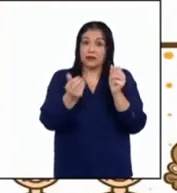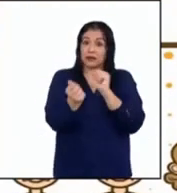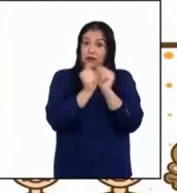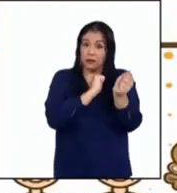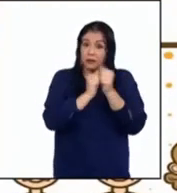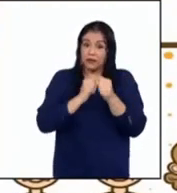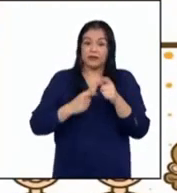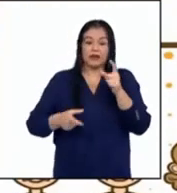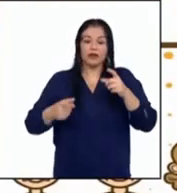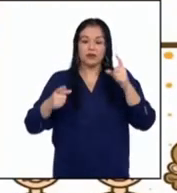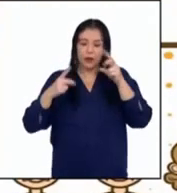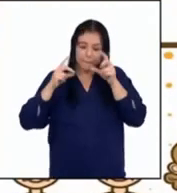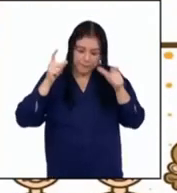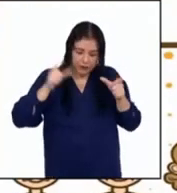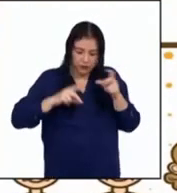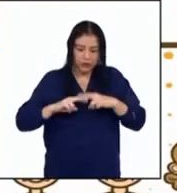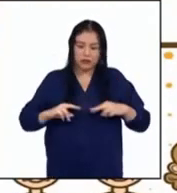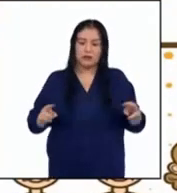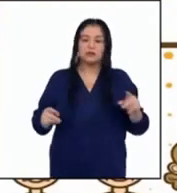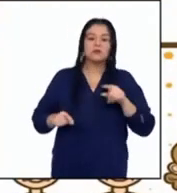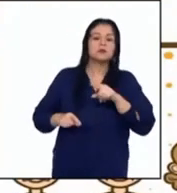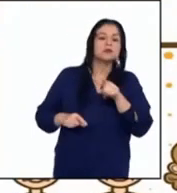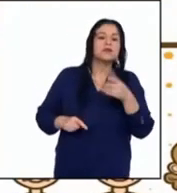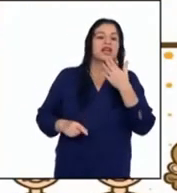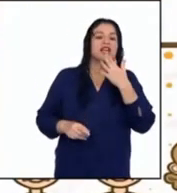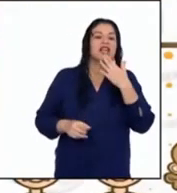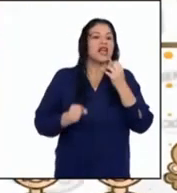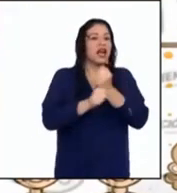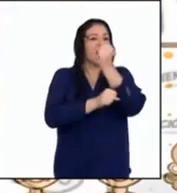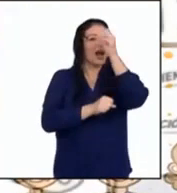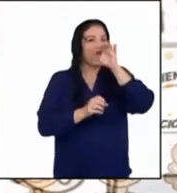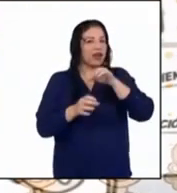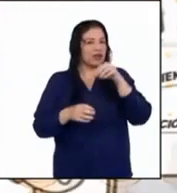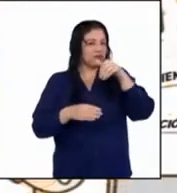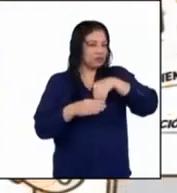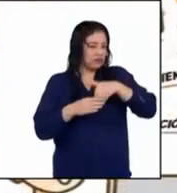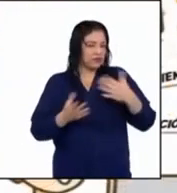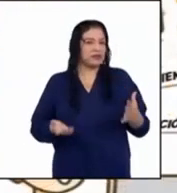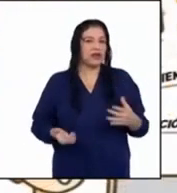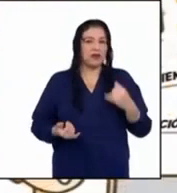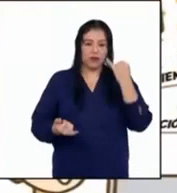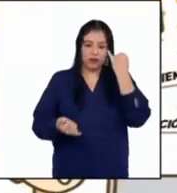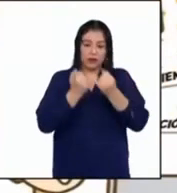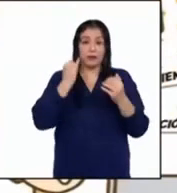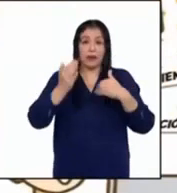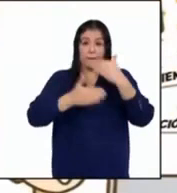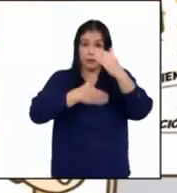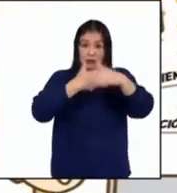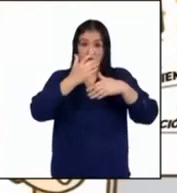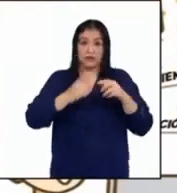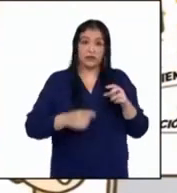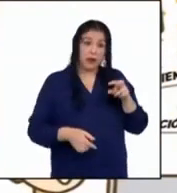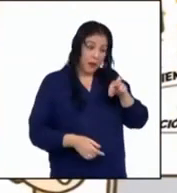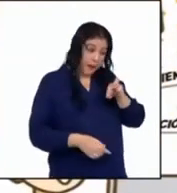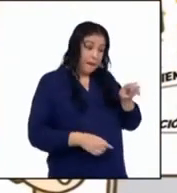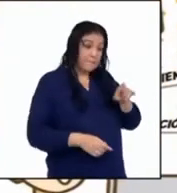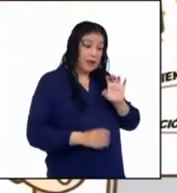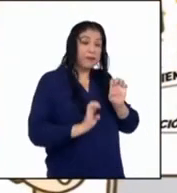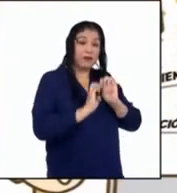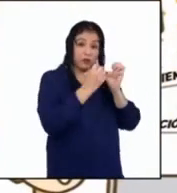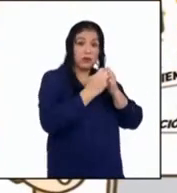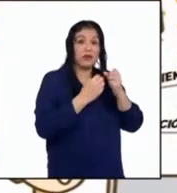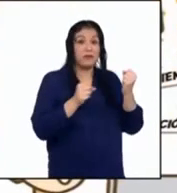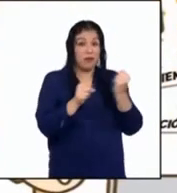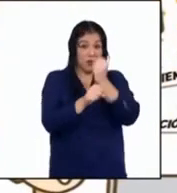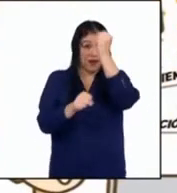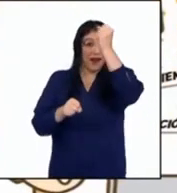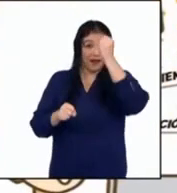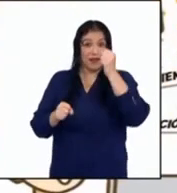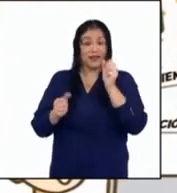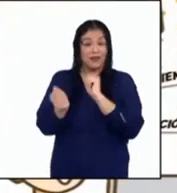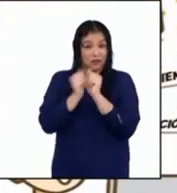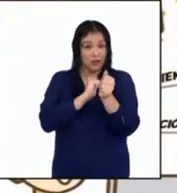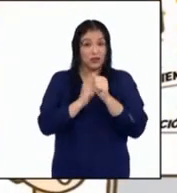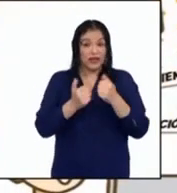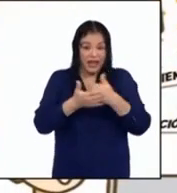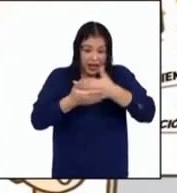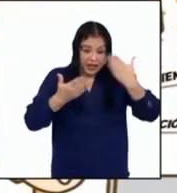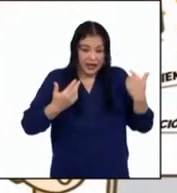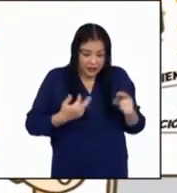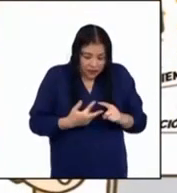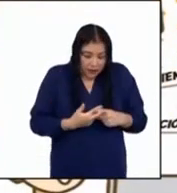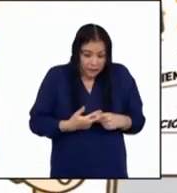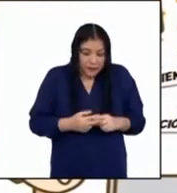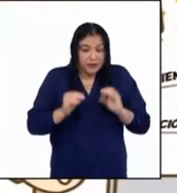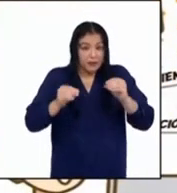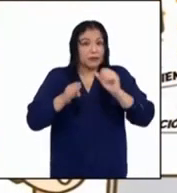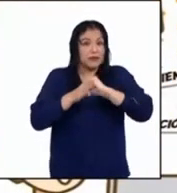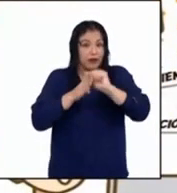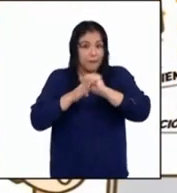hay un jurado, determina quiénes ganan y al final del proceso, en este caso Pepe y su equipo ganan el concurso y antes de que comiencen a